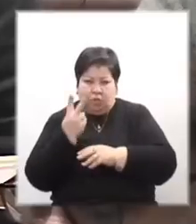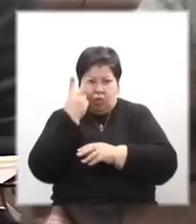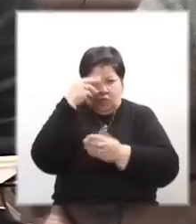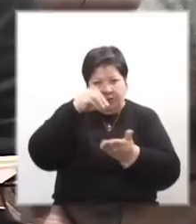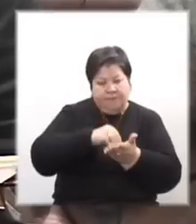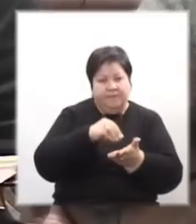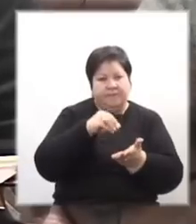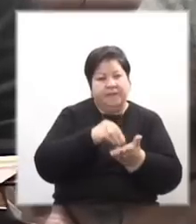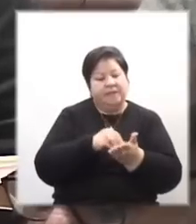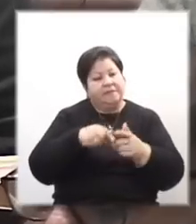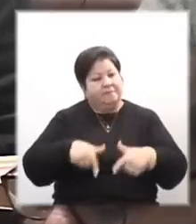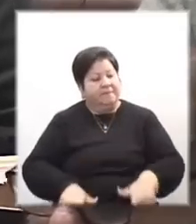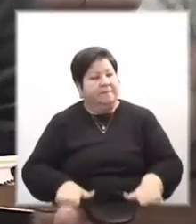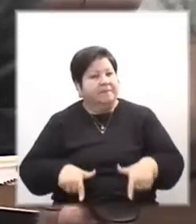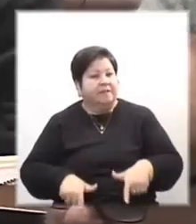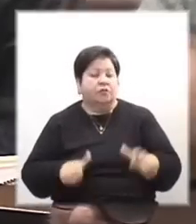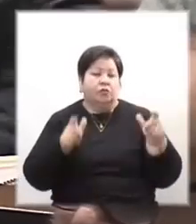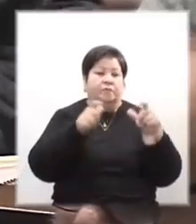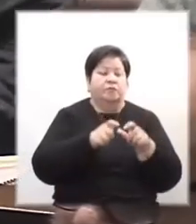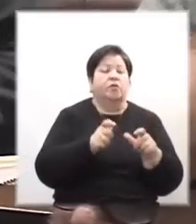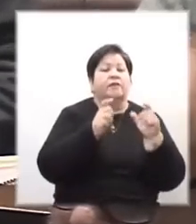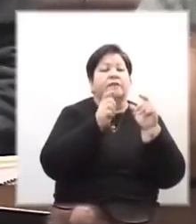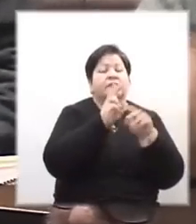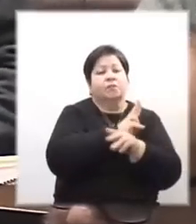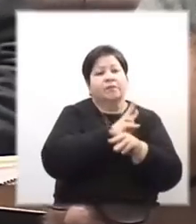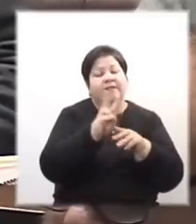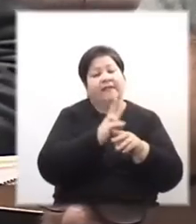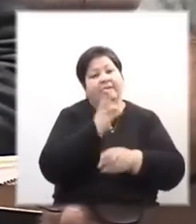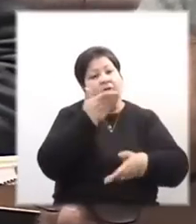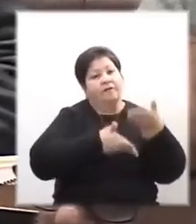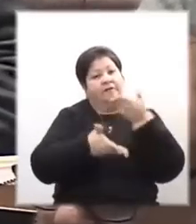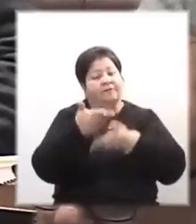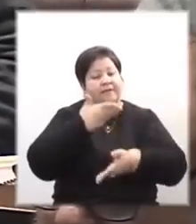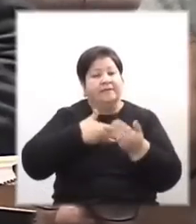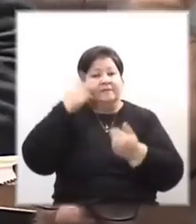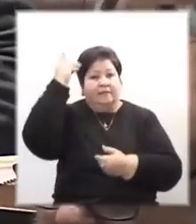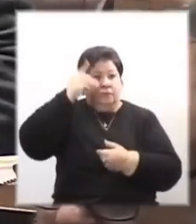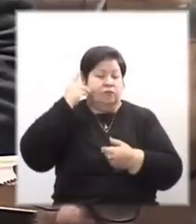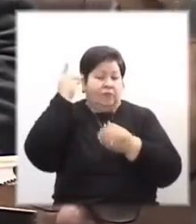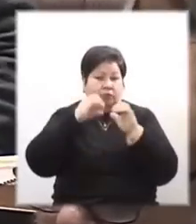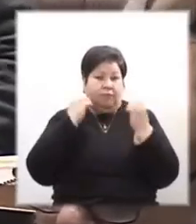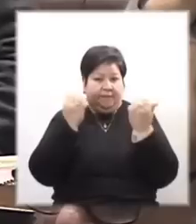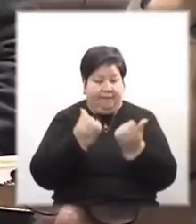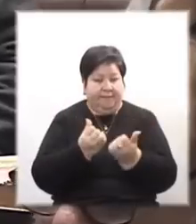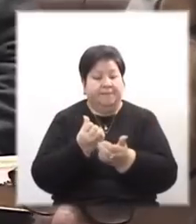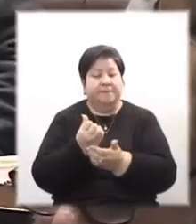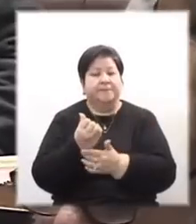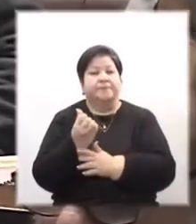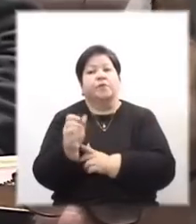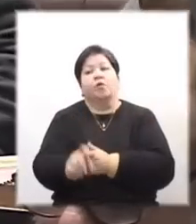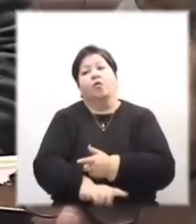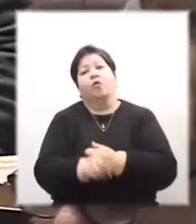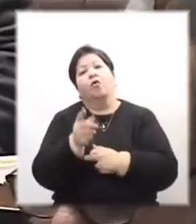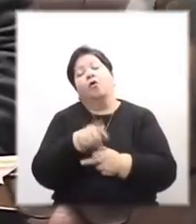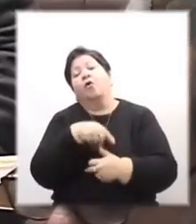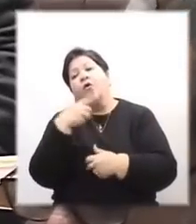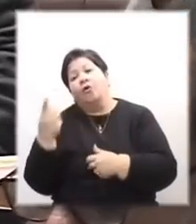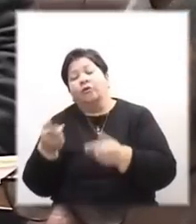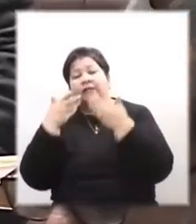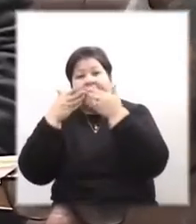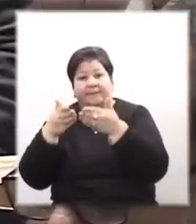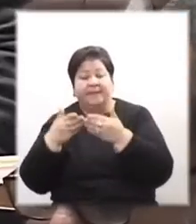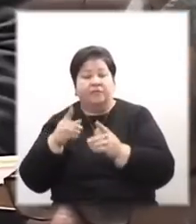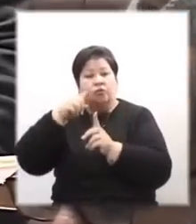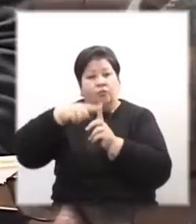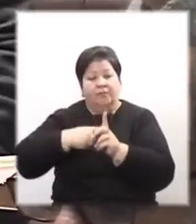comparecencias del ministro a la Comisión de Seguridad y Convivencia de la Cámara de Diputados. También tuvimos otra interpelación, también en el